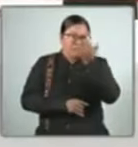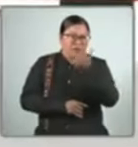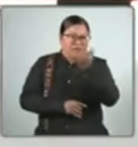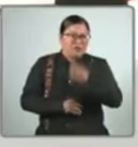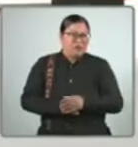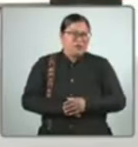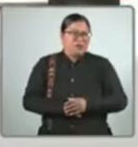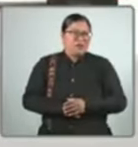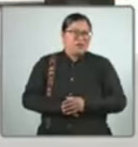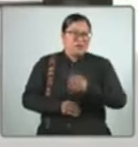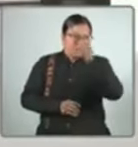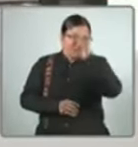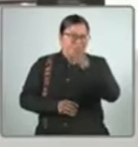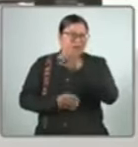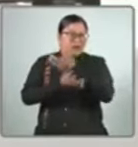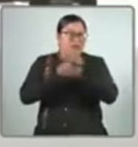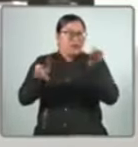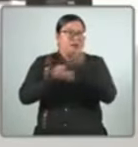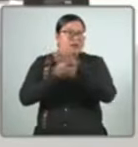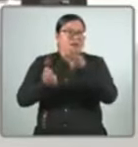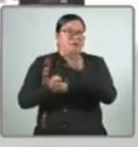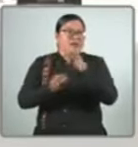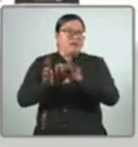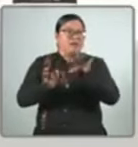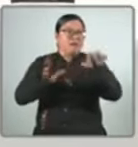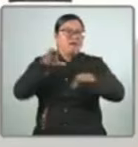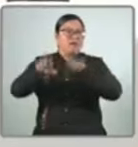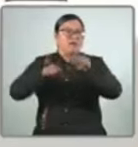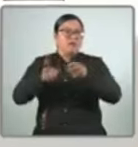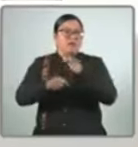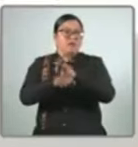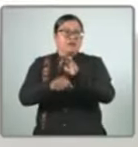en el que vieran que se está difundiendo sus logros,